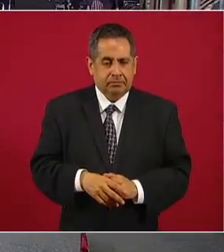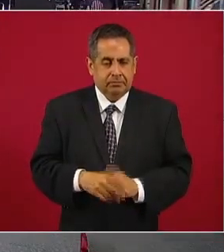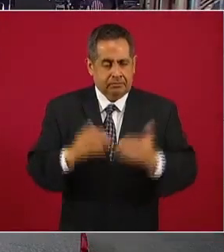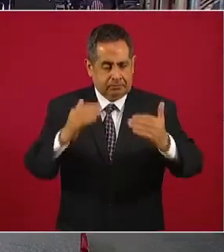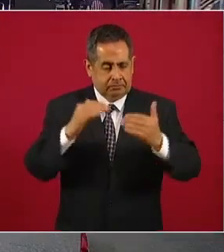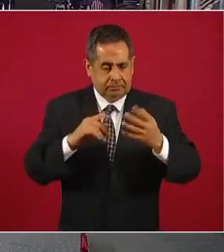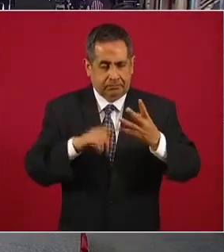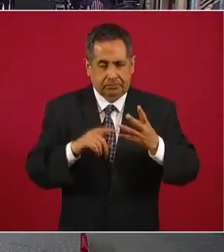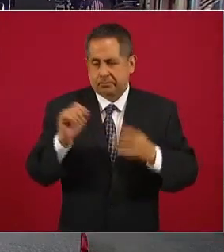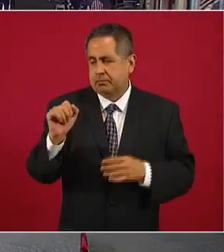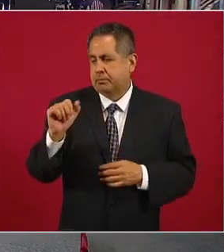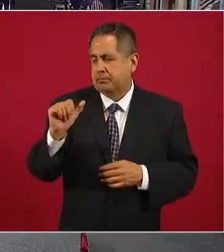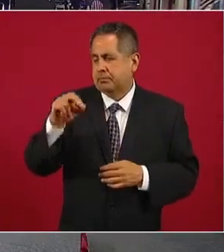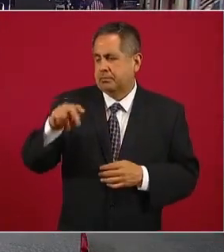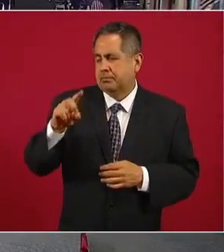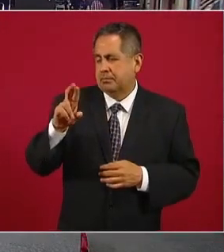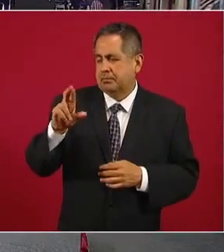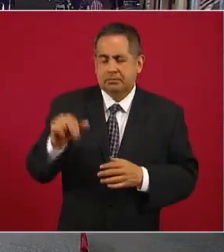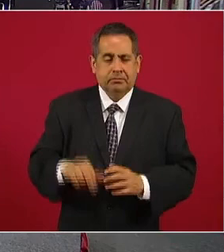Vamos con Sandra.